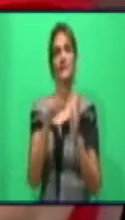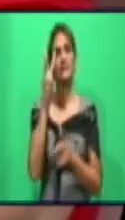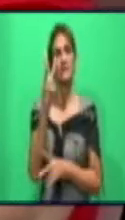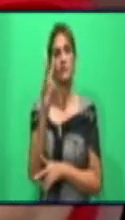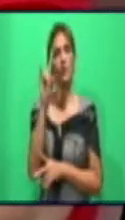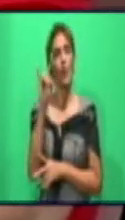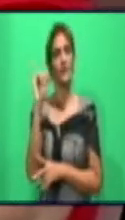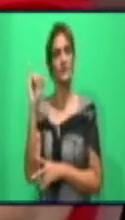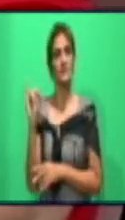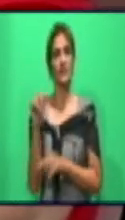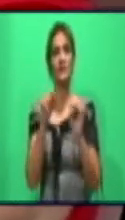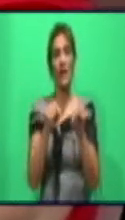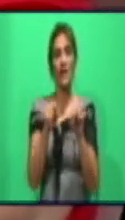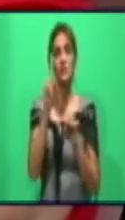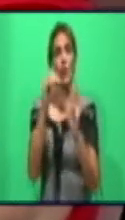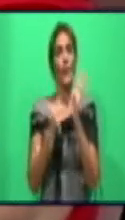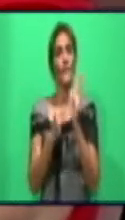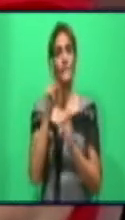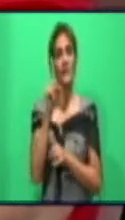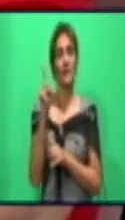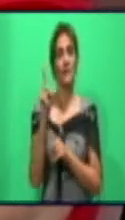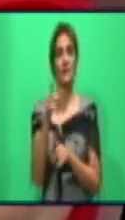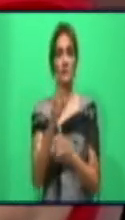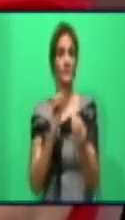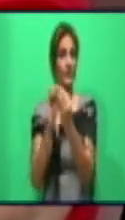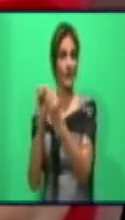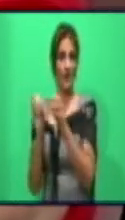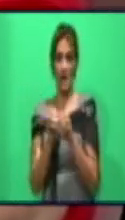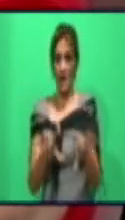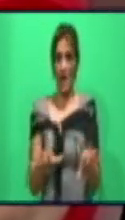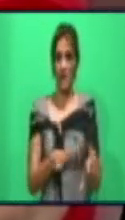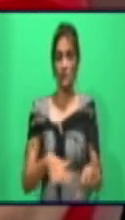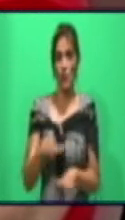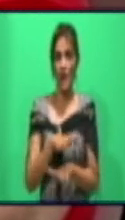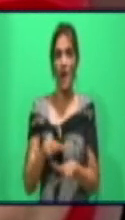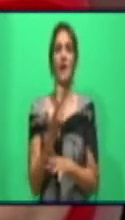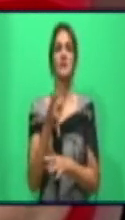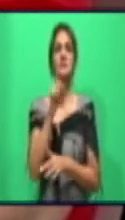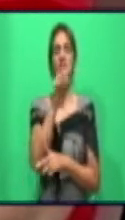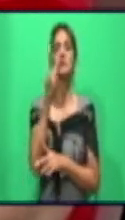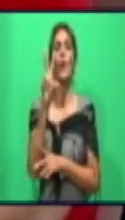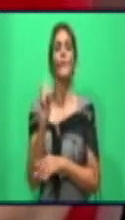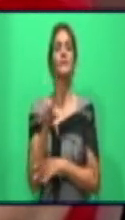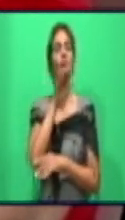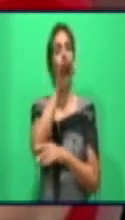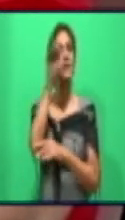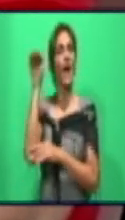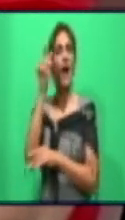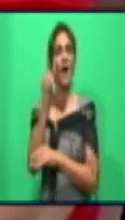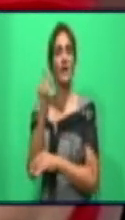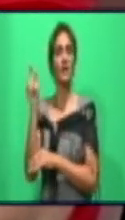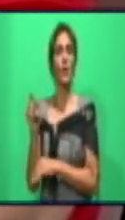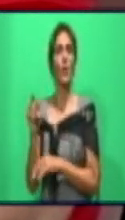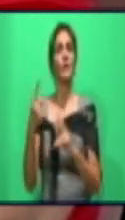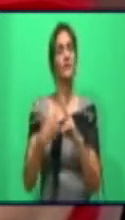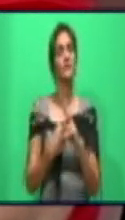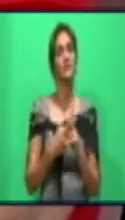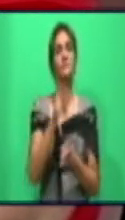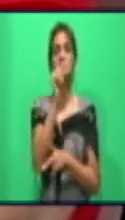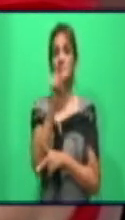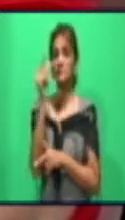De ellos, 1.186 son autóctonos, 120 viajeros y de ellos ya hay 101 pacientes en la edad pediátrica.